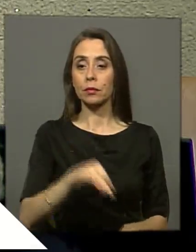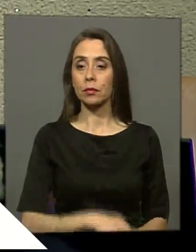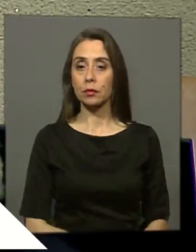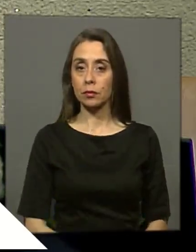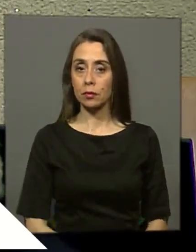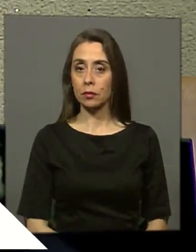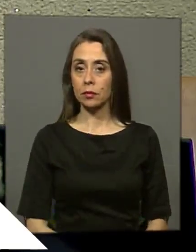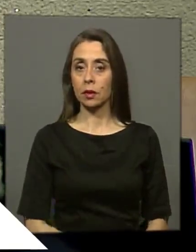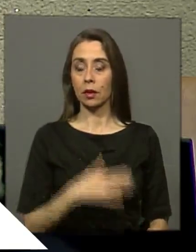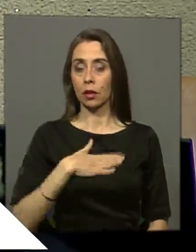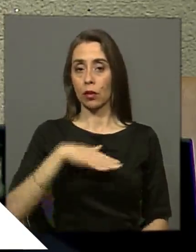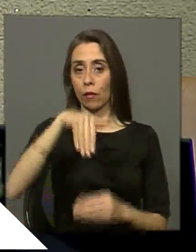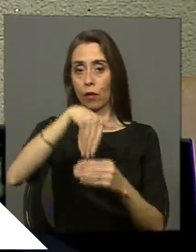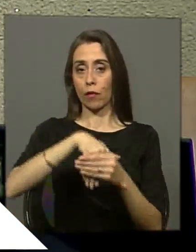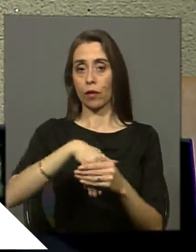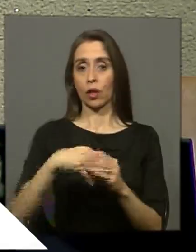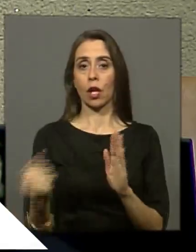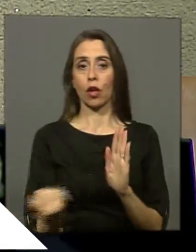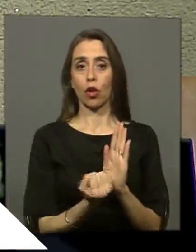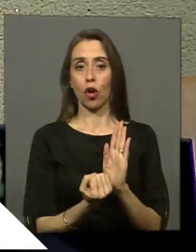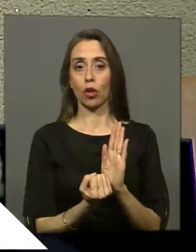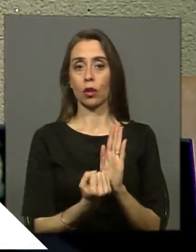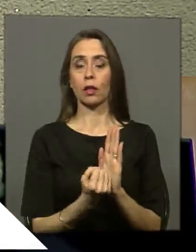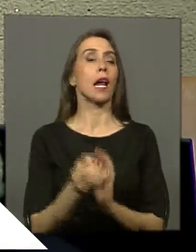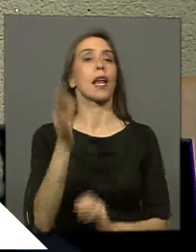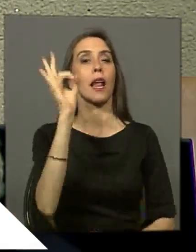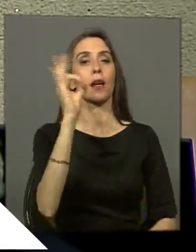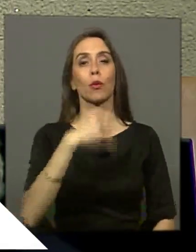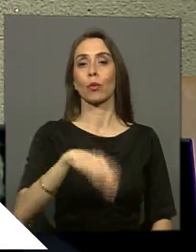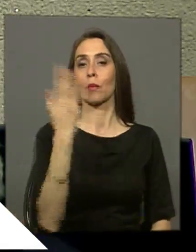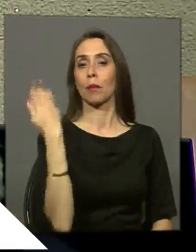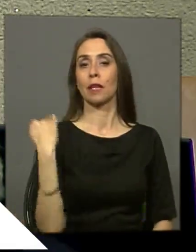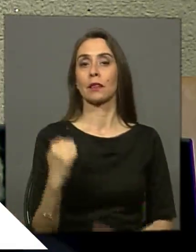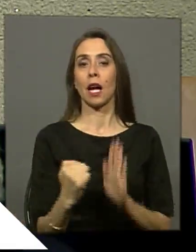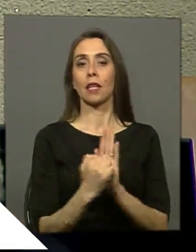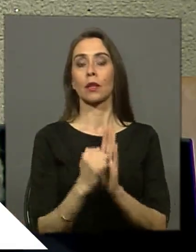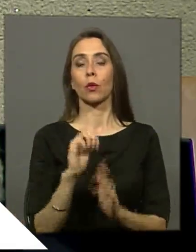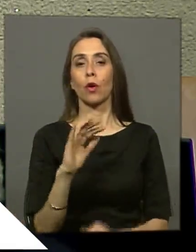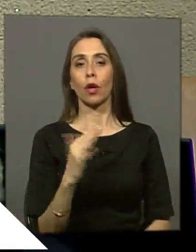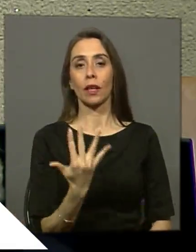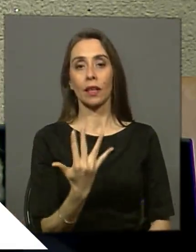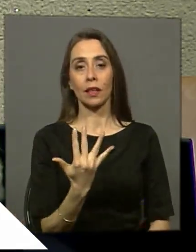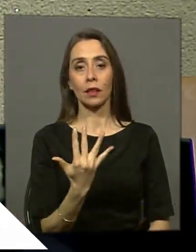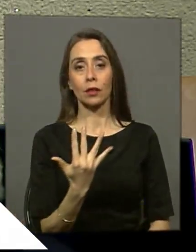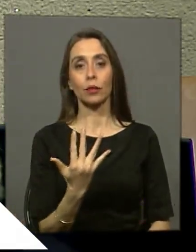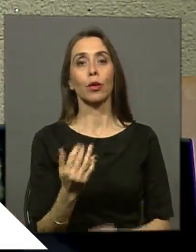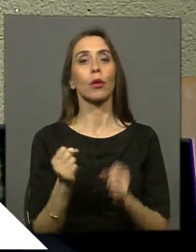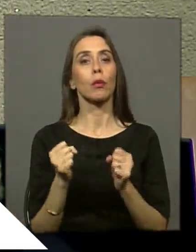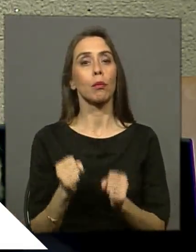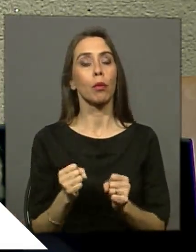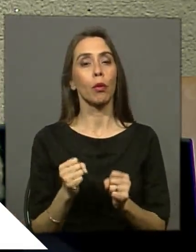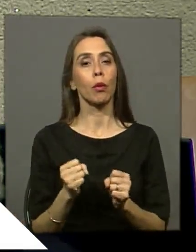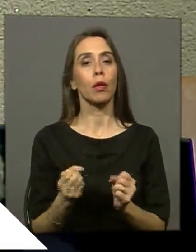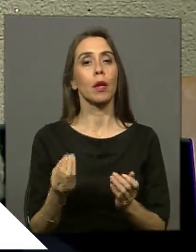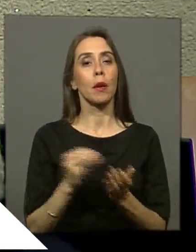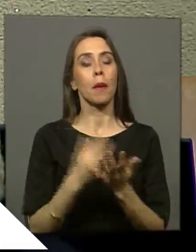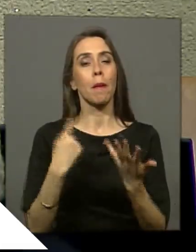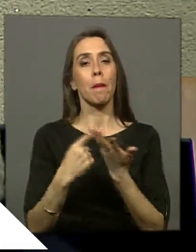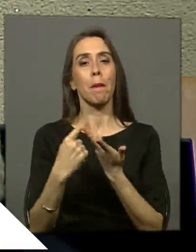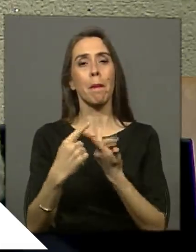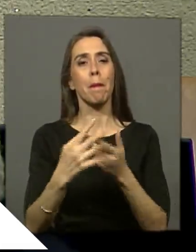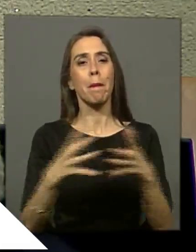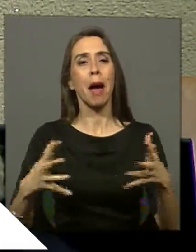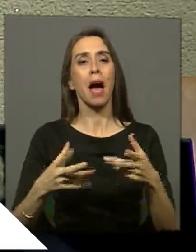mi voto en contra de la sesión pasada en el artículo 5 respecto a poder diversificar o autorizar